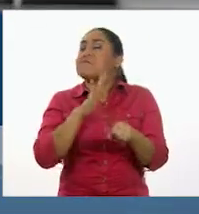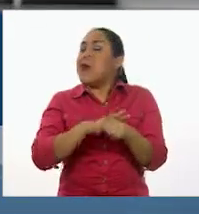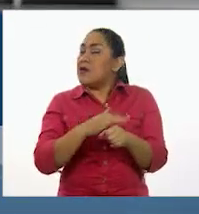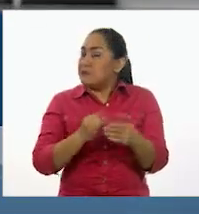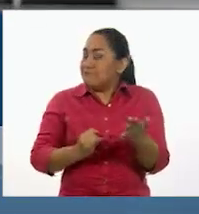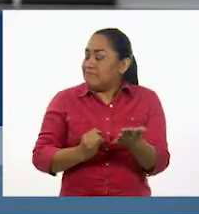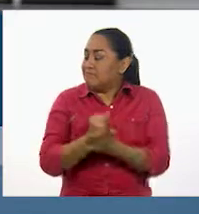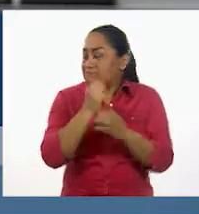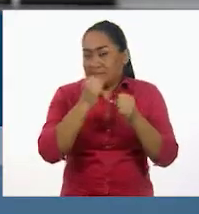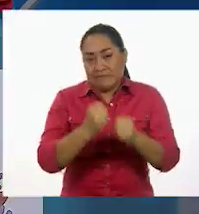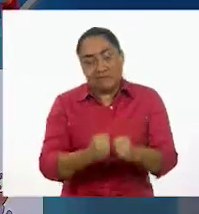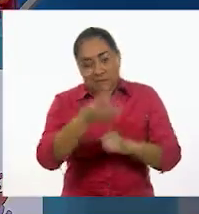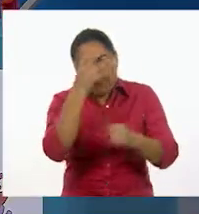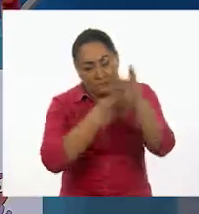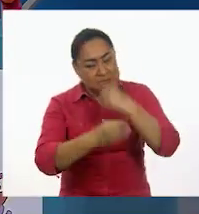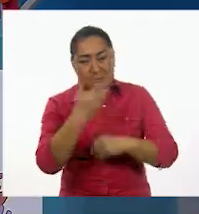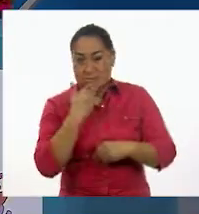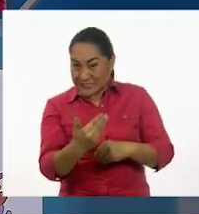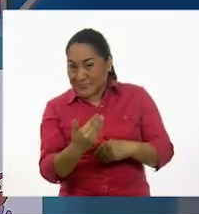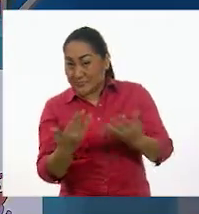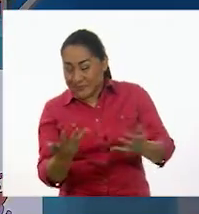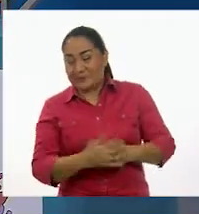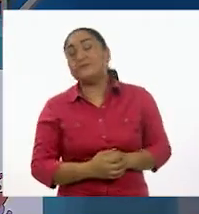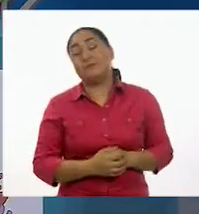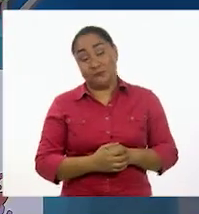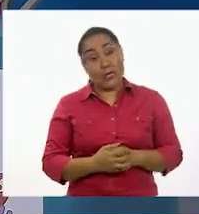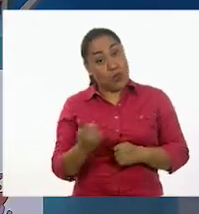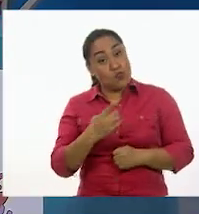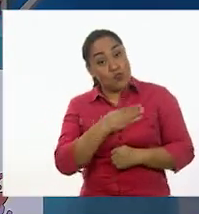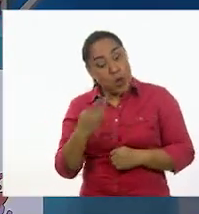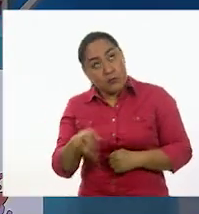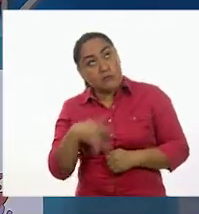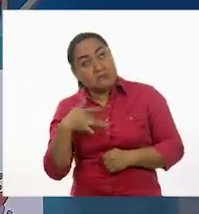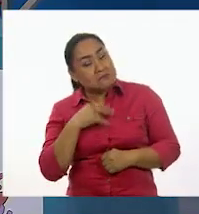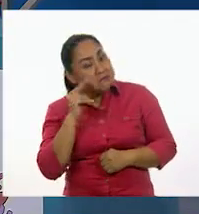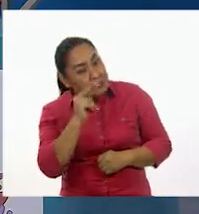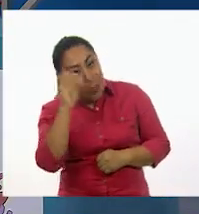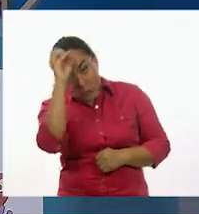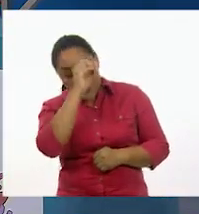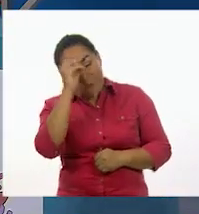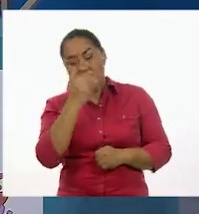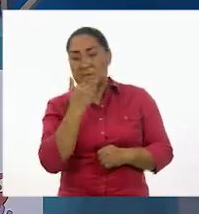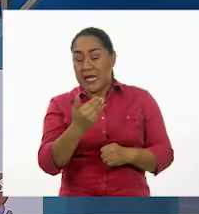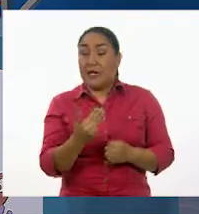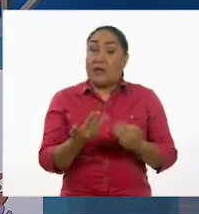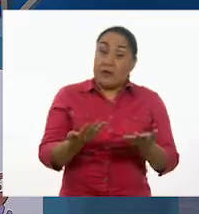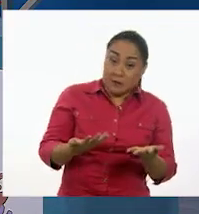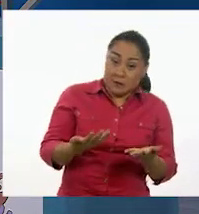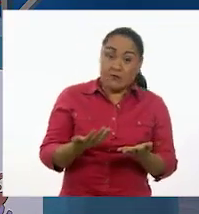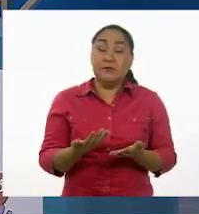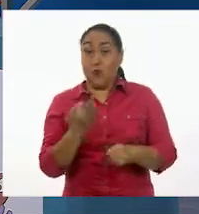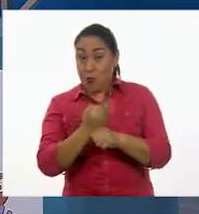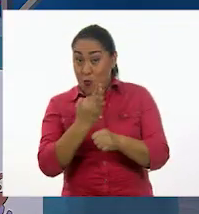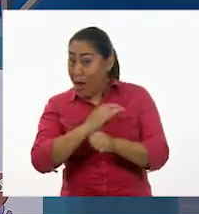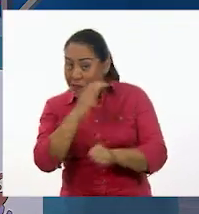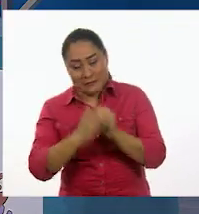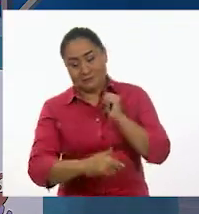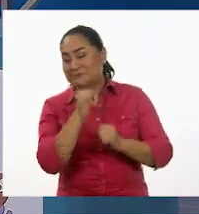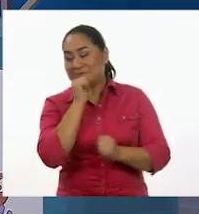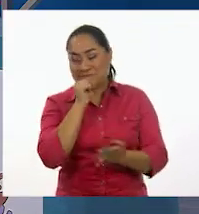consoliden mejor. Me da mucho gusto que lo puedas ver de esta manera, Ton. Aún así, esto aún no acaba. Así